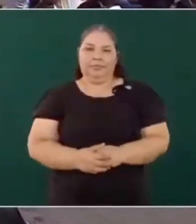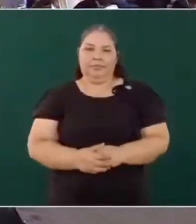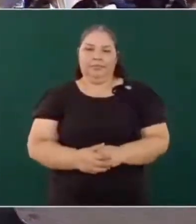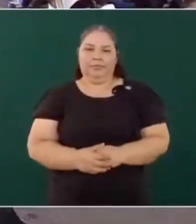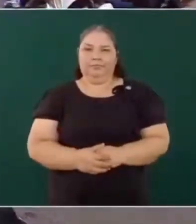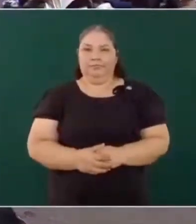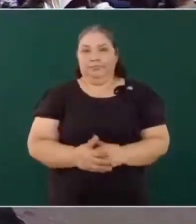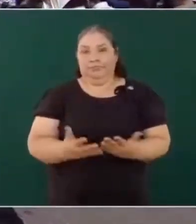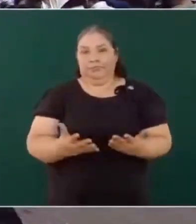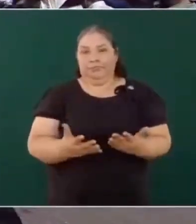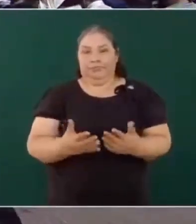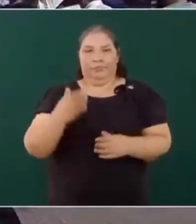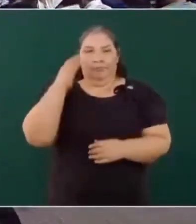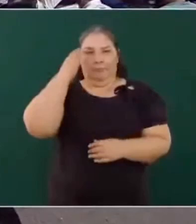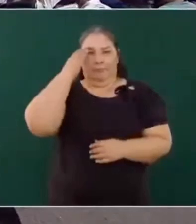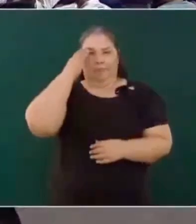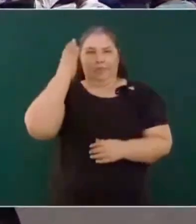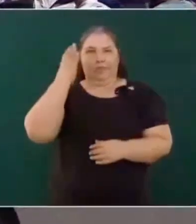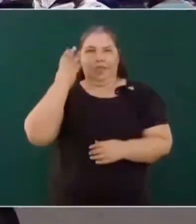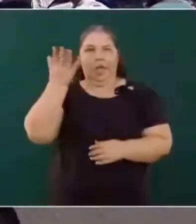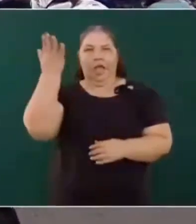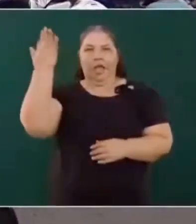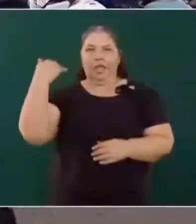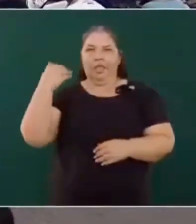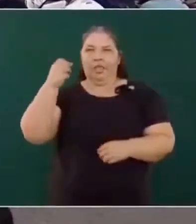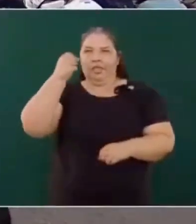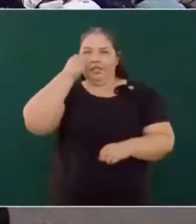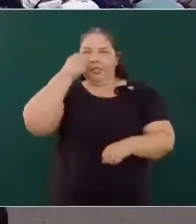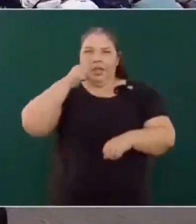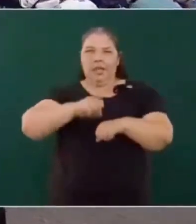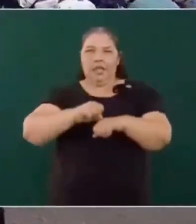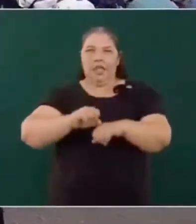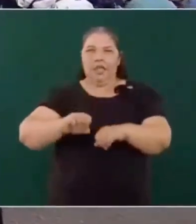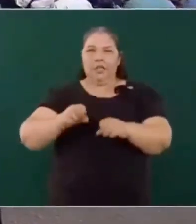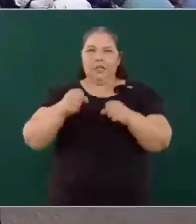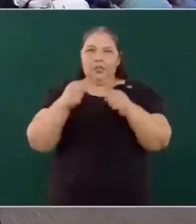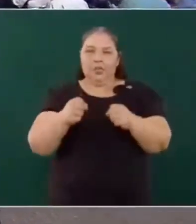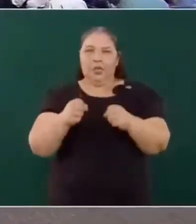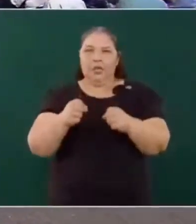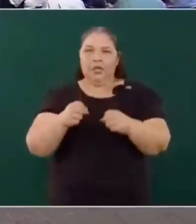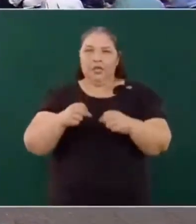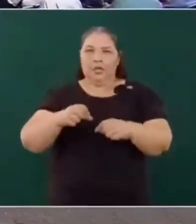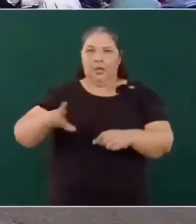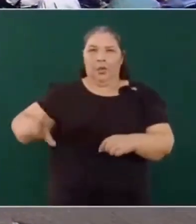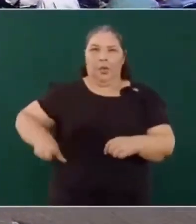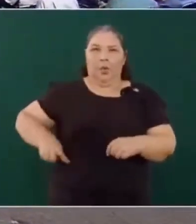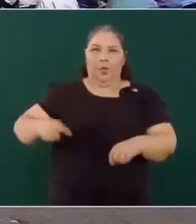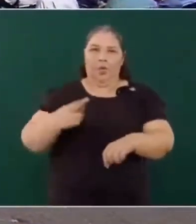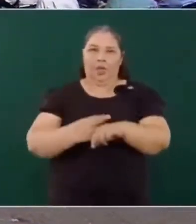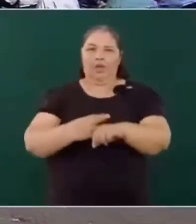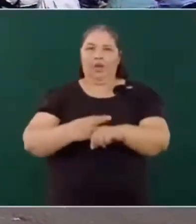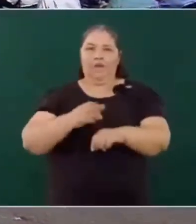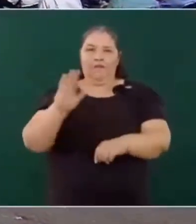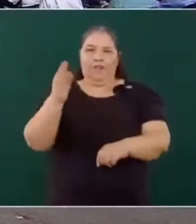Nada más imagínense si el secretario de Seguridad Pública del gobierno federal era García